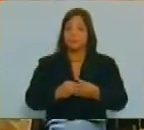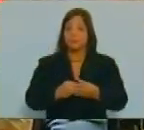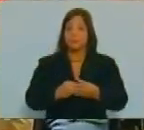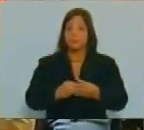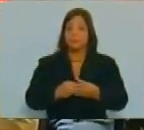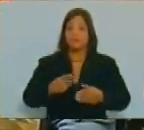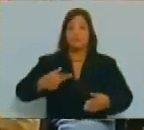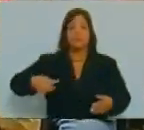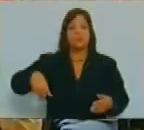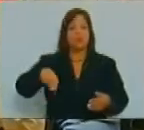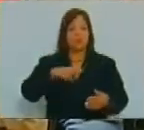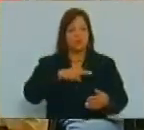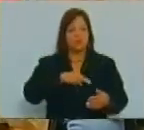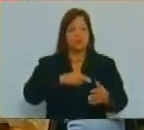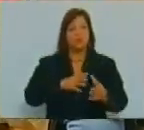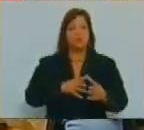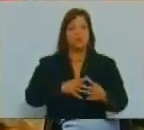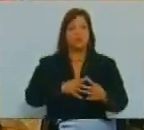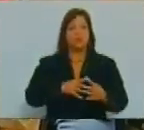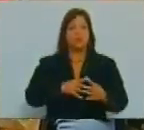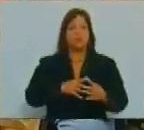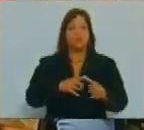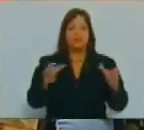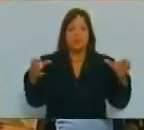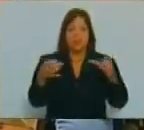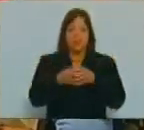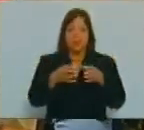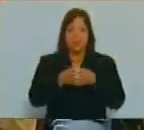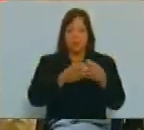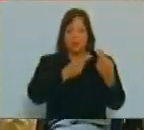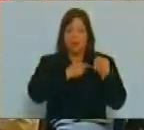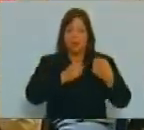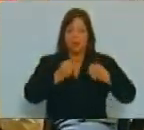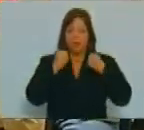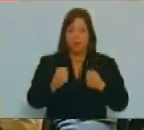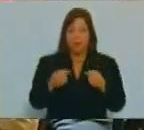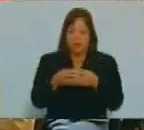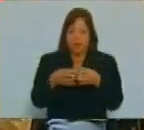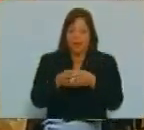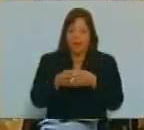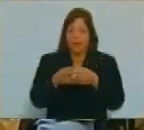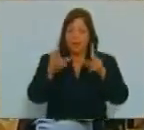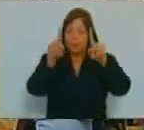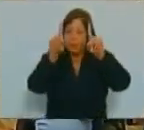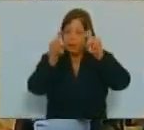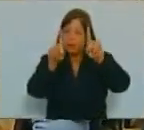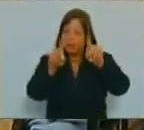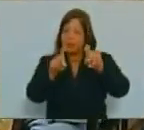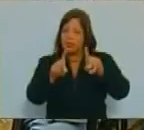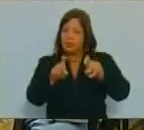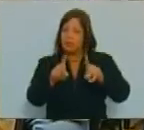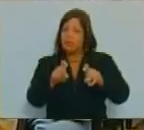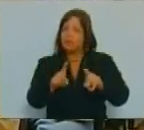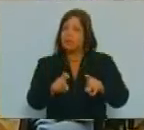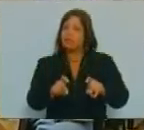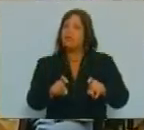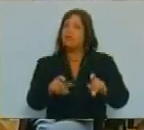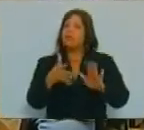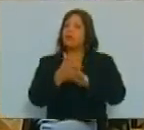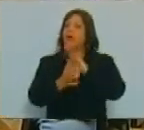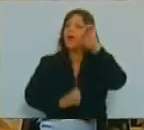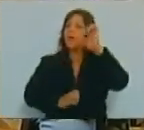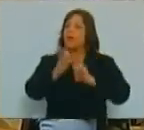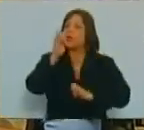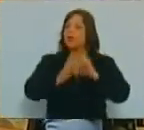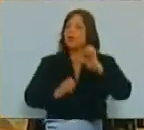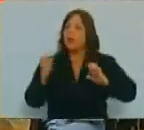nosotros desde el gabinete de seguridad veníamos analizando la situación de la